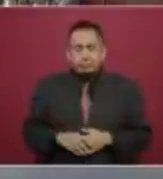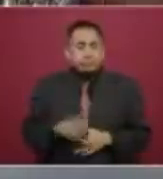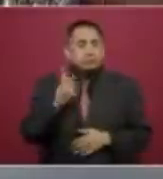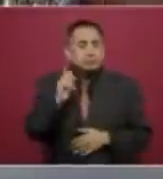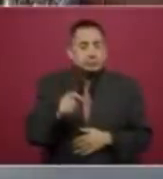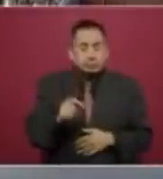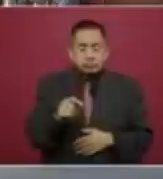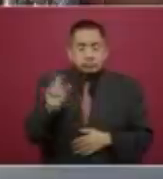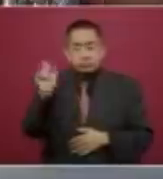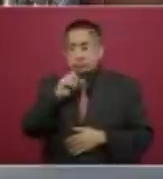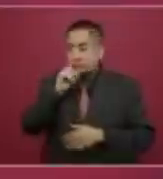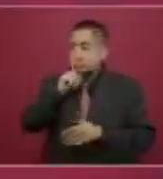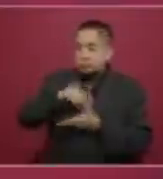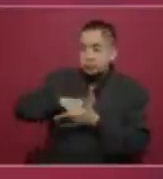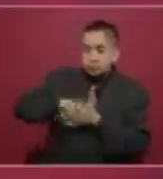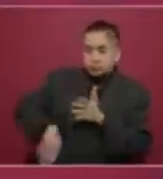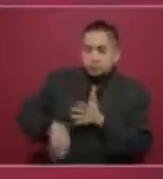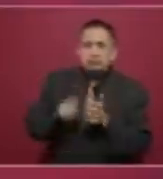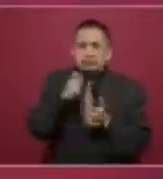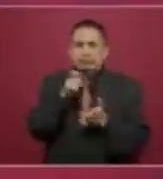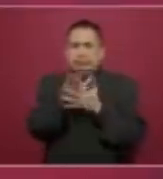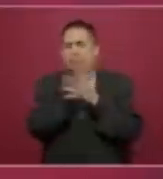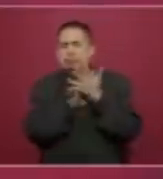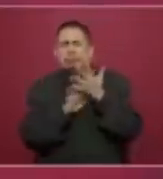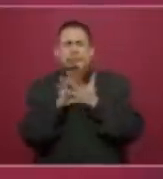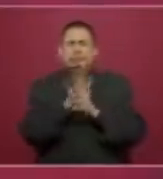las cosas si no se transparentan.